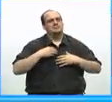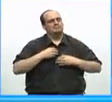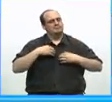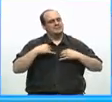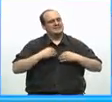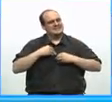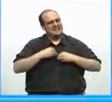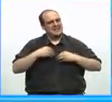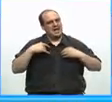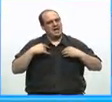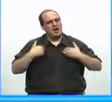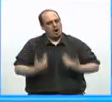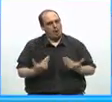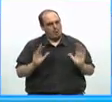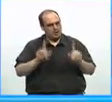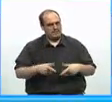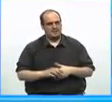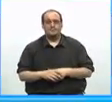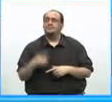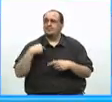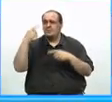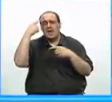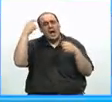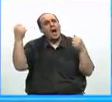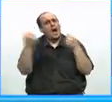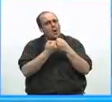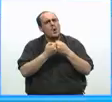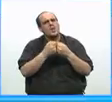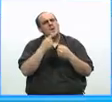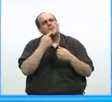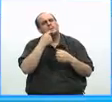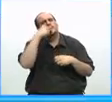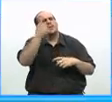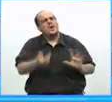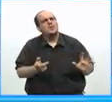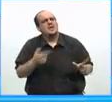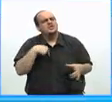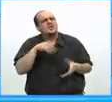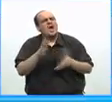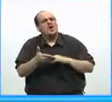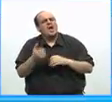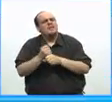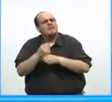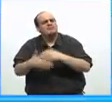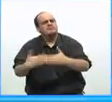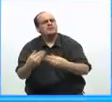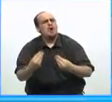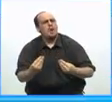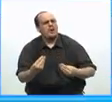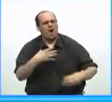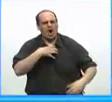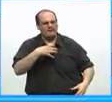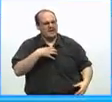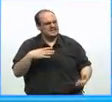plenamente de acuerdo en todo caso como repregunta te diría qué qué se hace no confiar más y